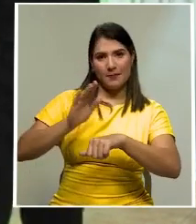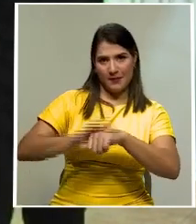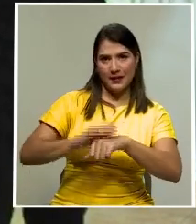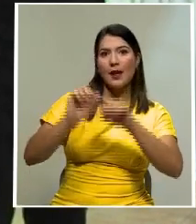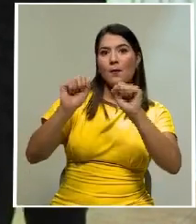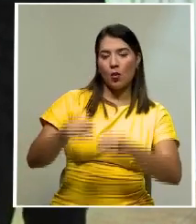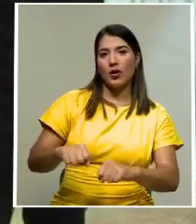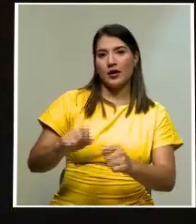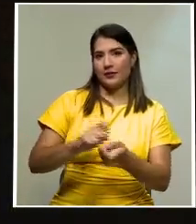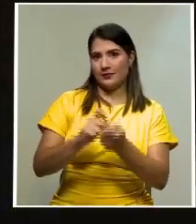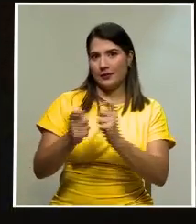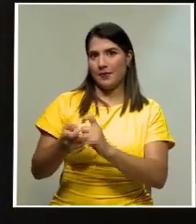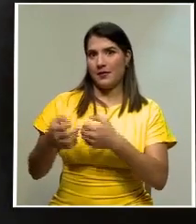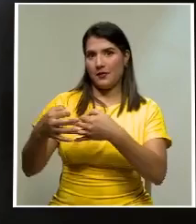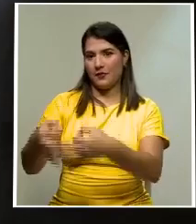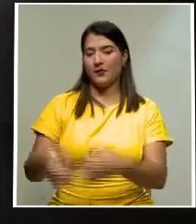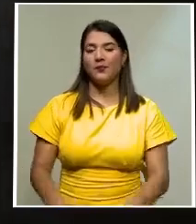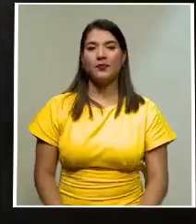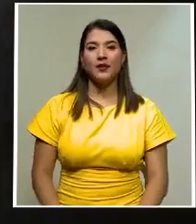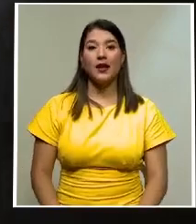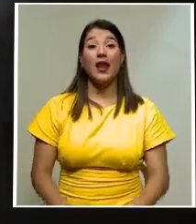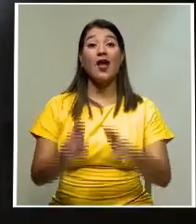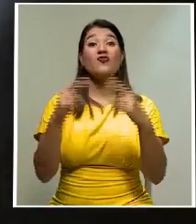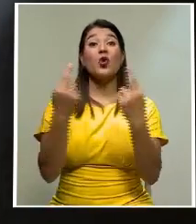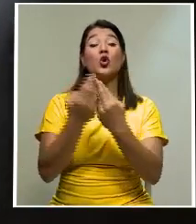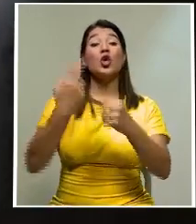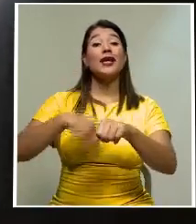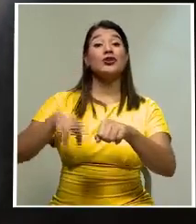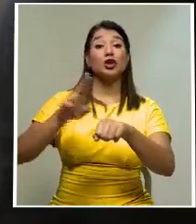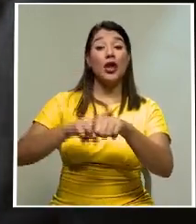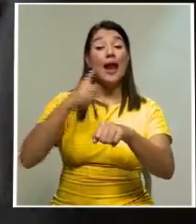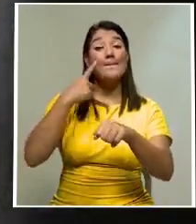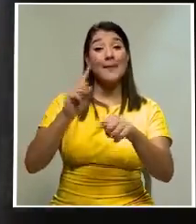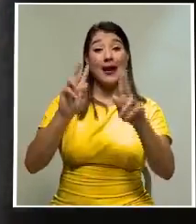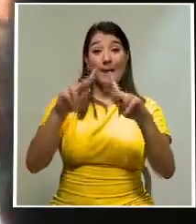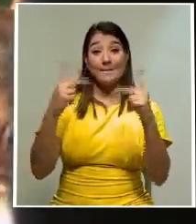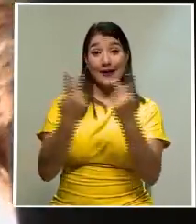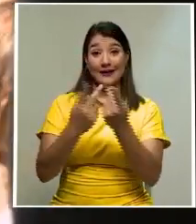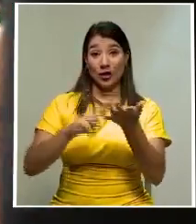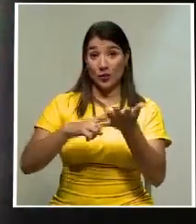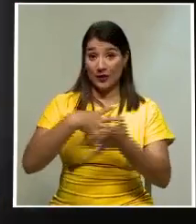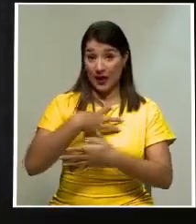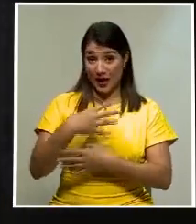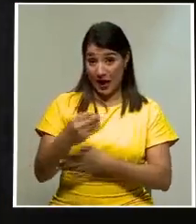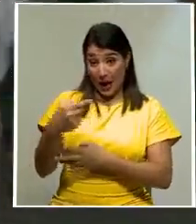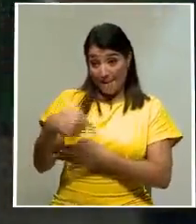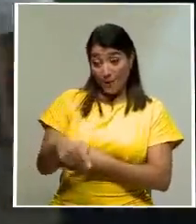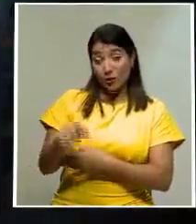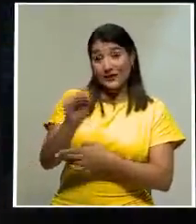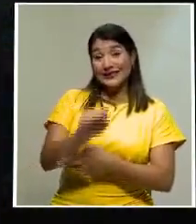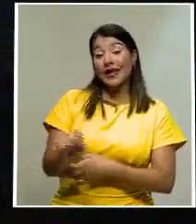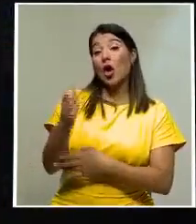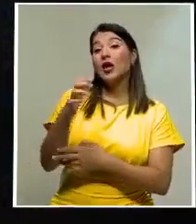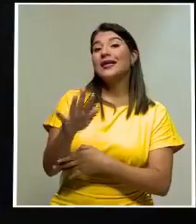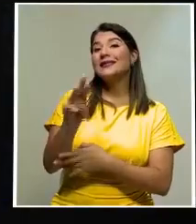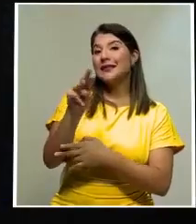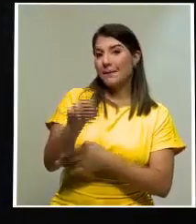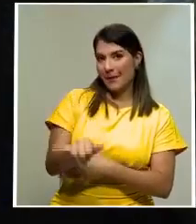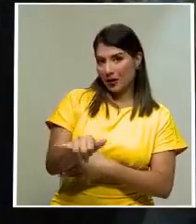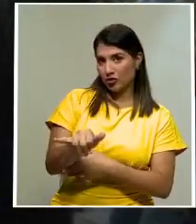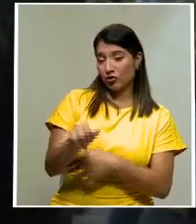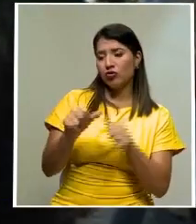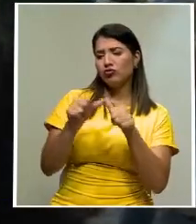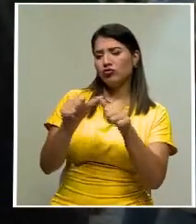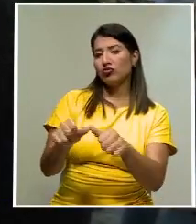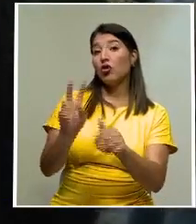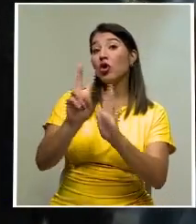partido. La Asamblea Nacional del Partido Liberación Nacional se realizará este sábado 15 de mayo y se extenderá por 2